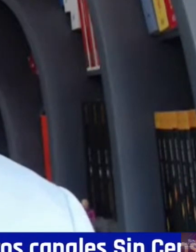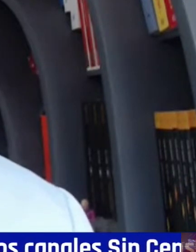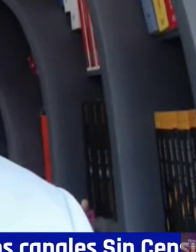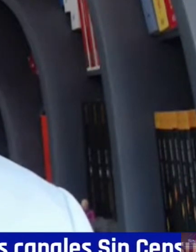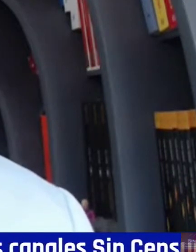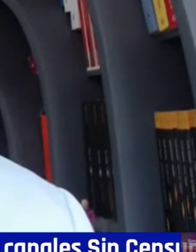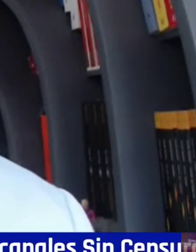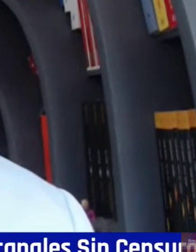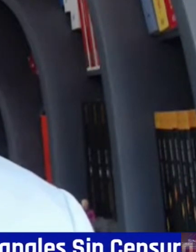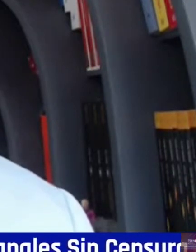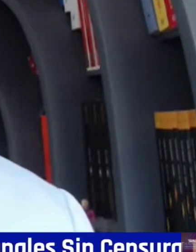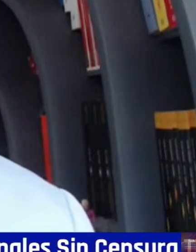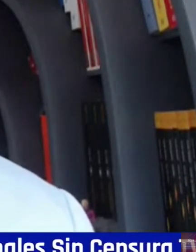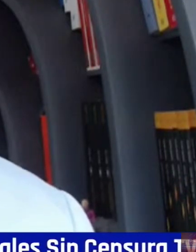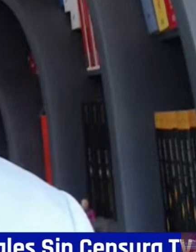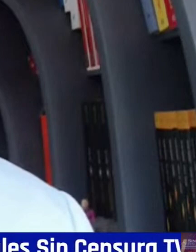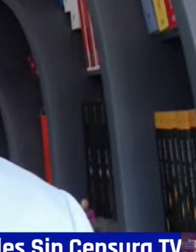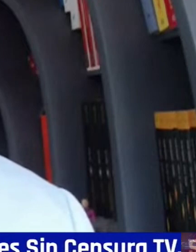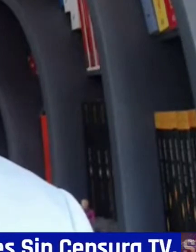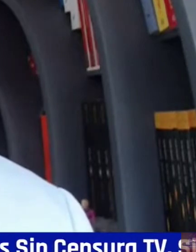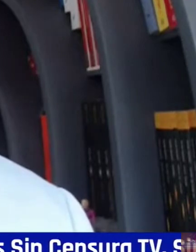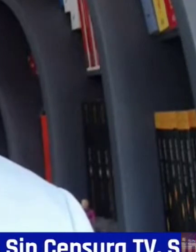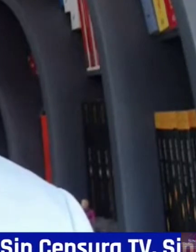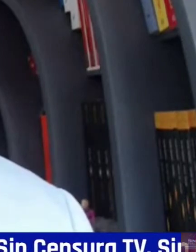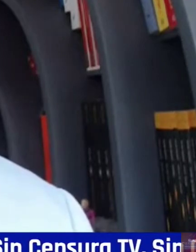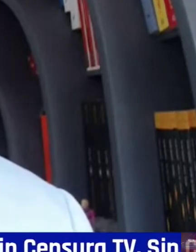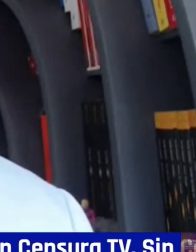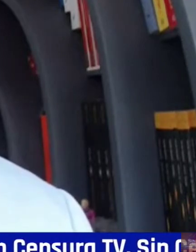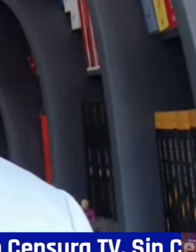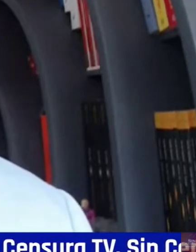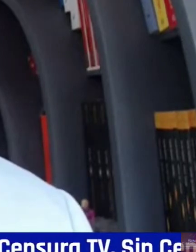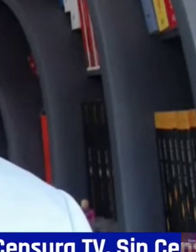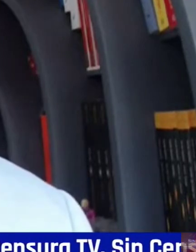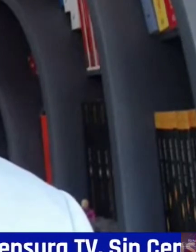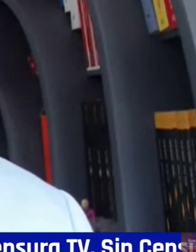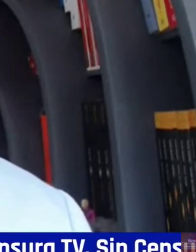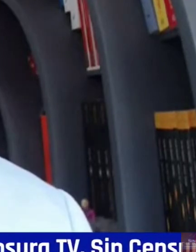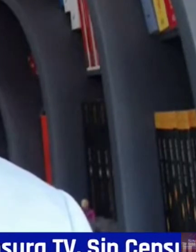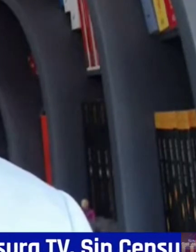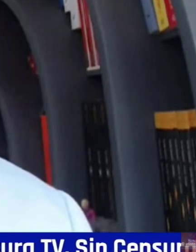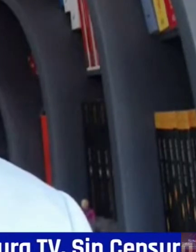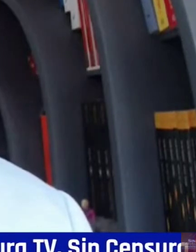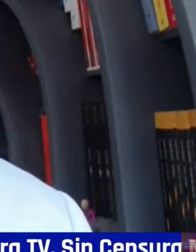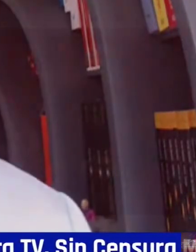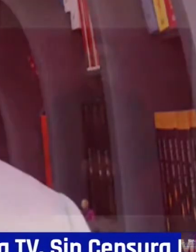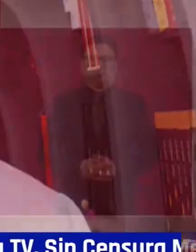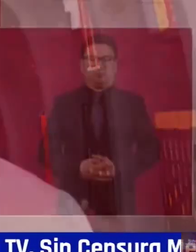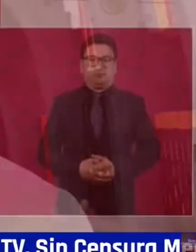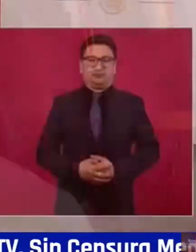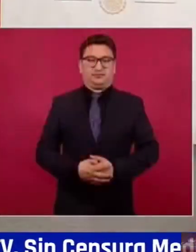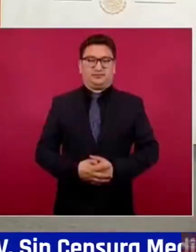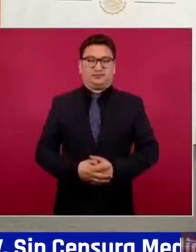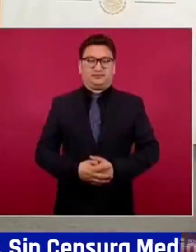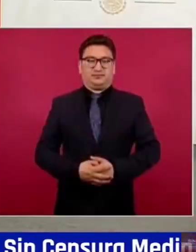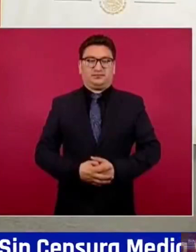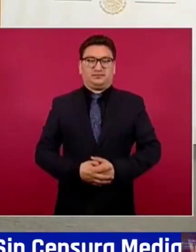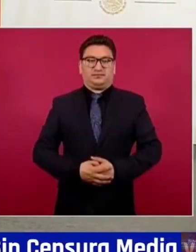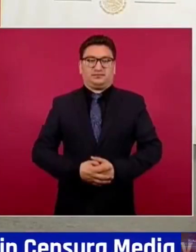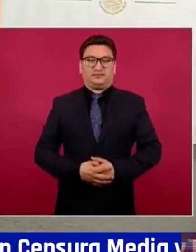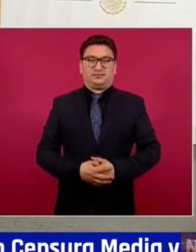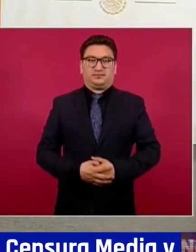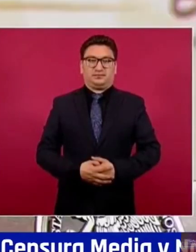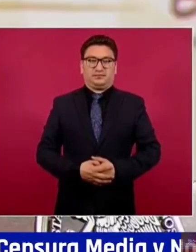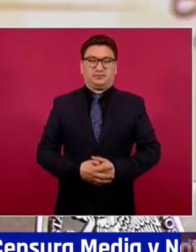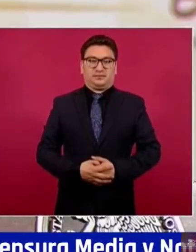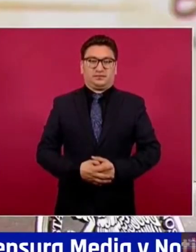Moreno, títulos patito. Estaba loco López Obrador, dice Martín Moreno, cuando se ungió jefe de